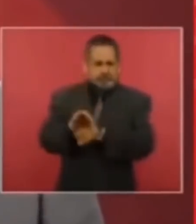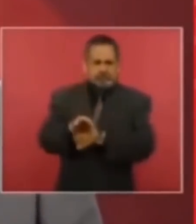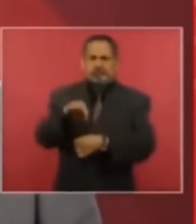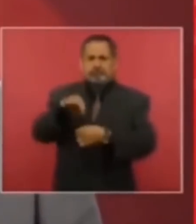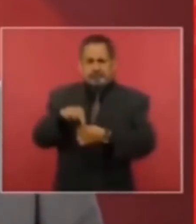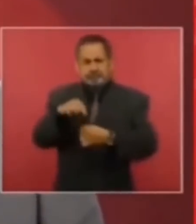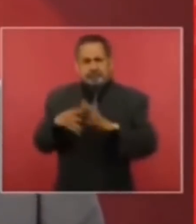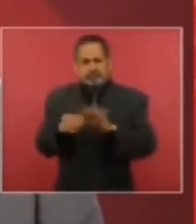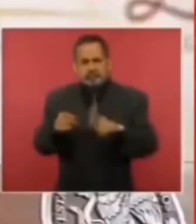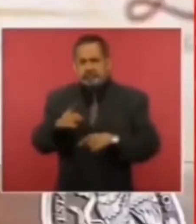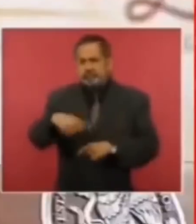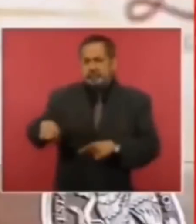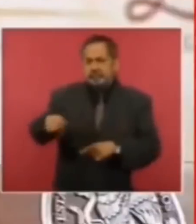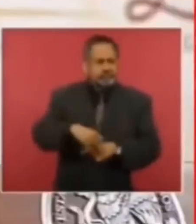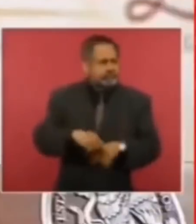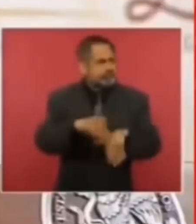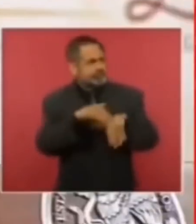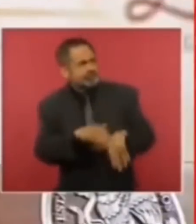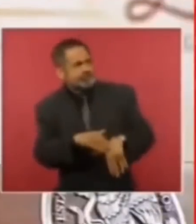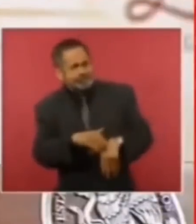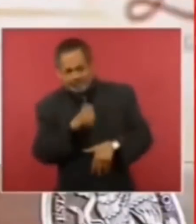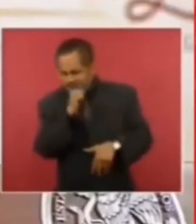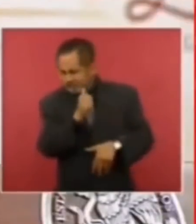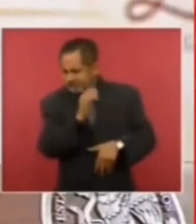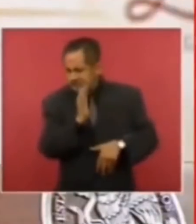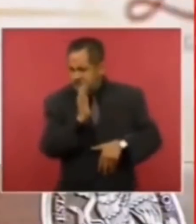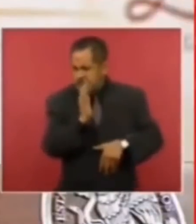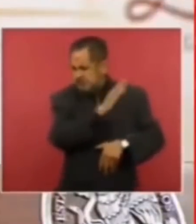y rebelarse.